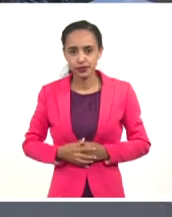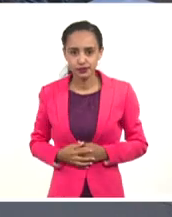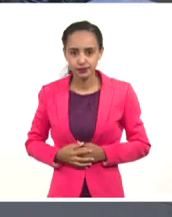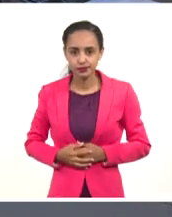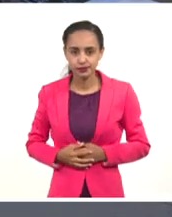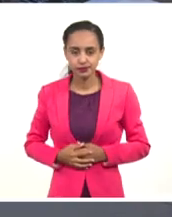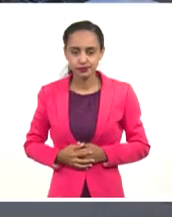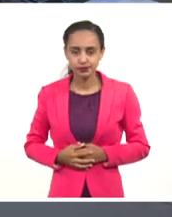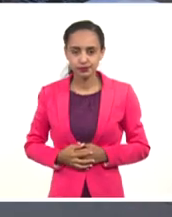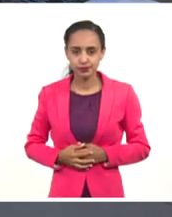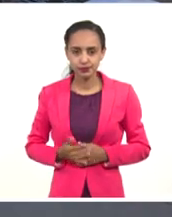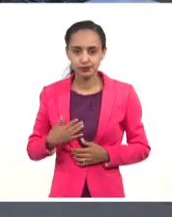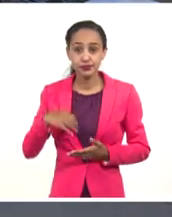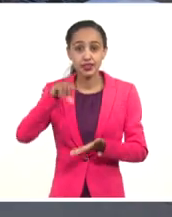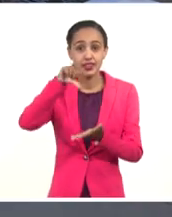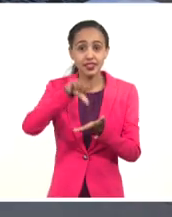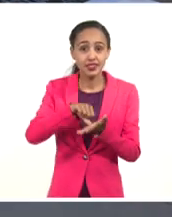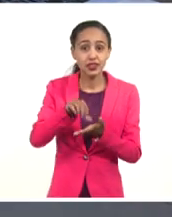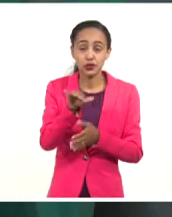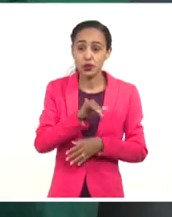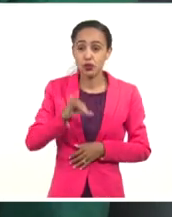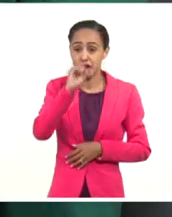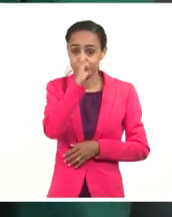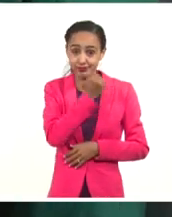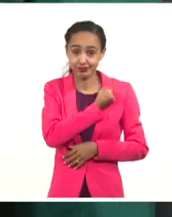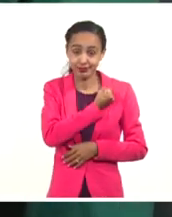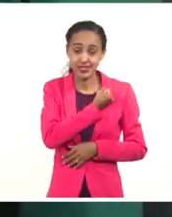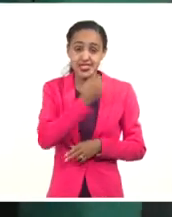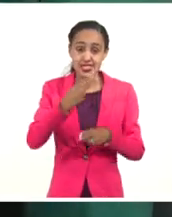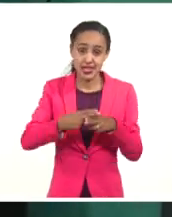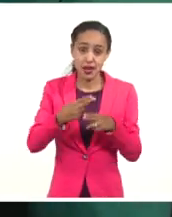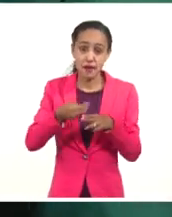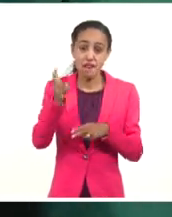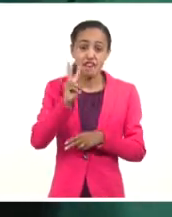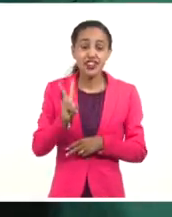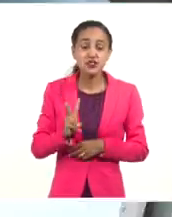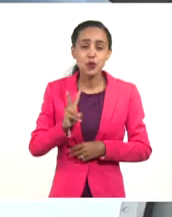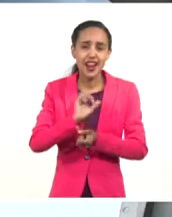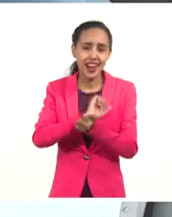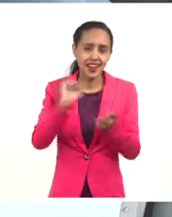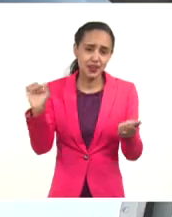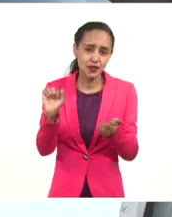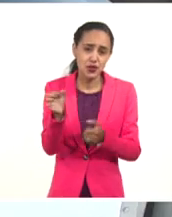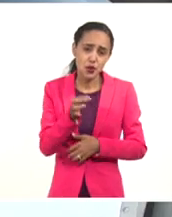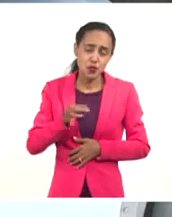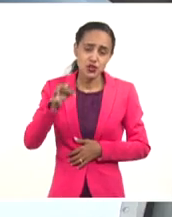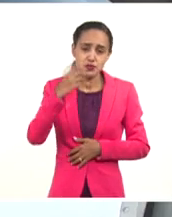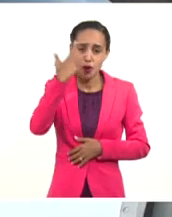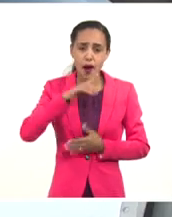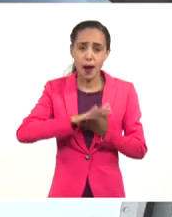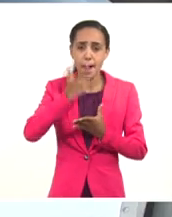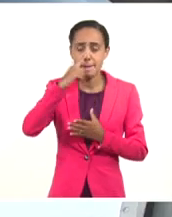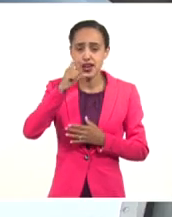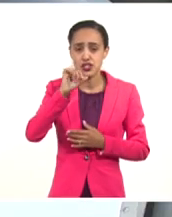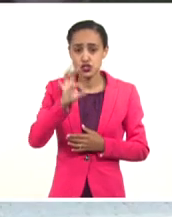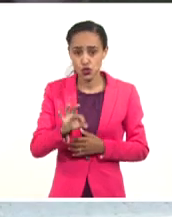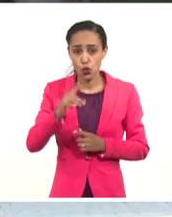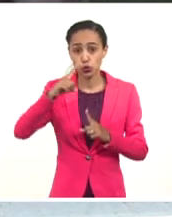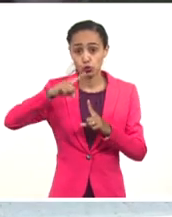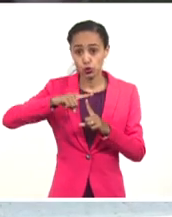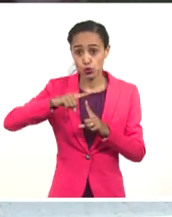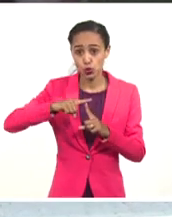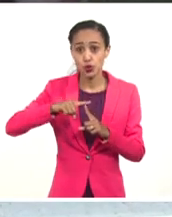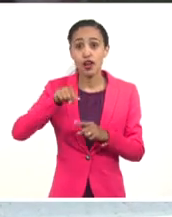en el centro multiplicador porcino venezuela libre del municipio amancio en las tunas se garantiza la obtención